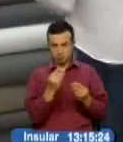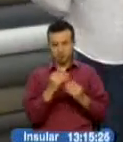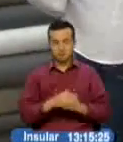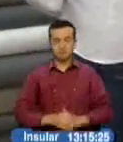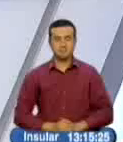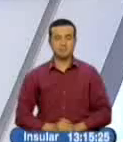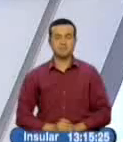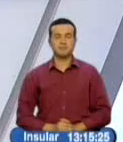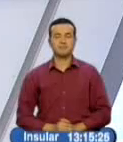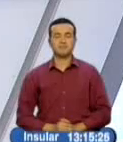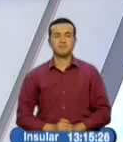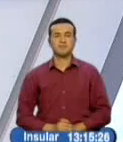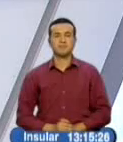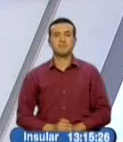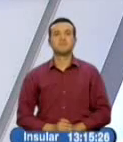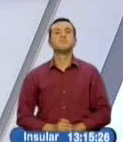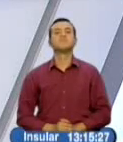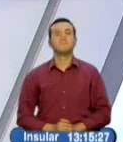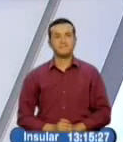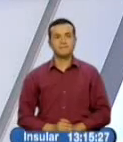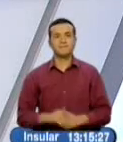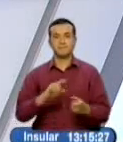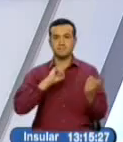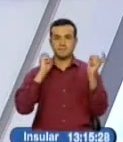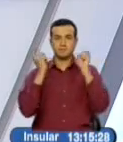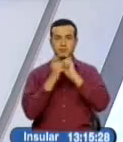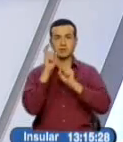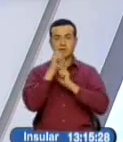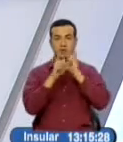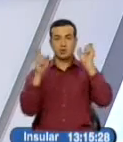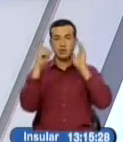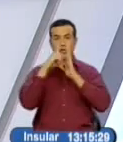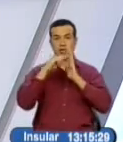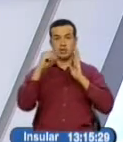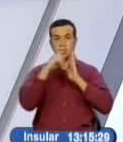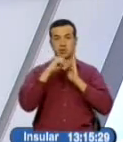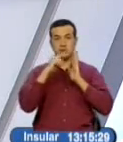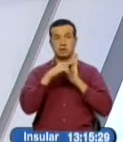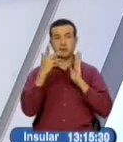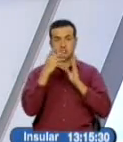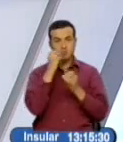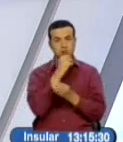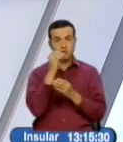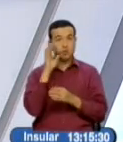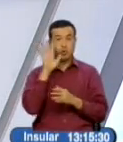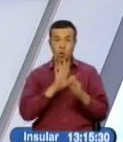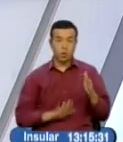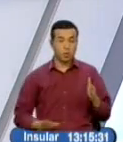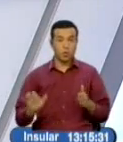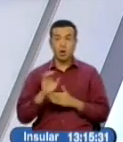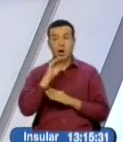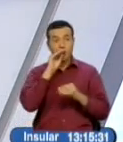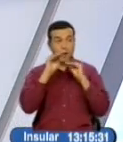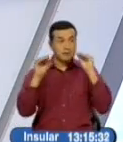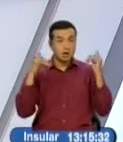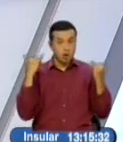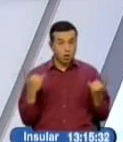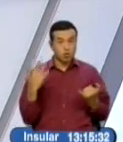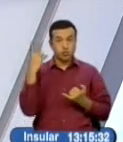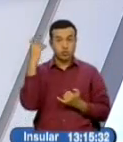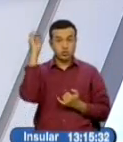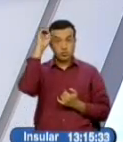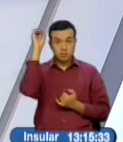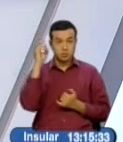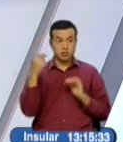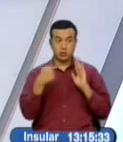Ecuador TV. Y a propósito de este cambio, personal del Servicio de Rentas Internas socializa en todo el país la vigencia del 12%